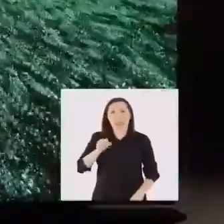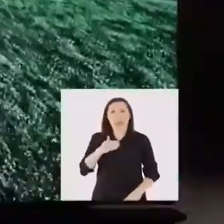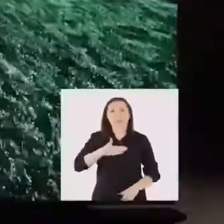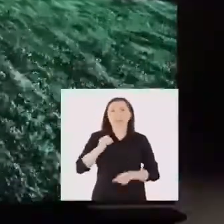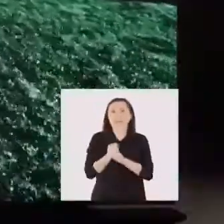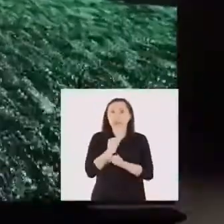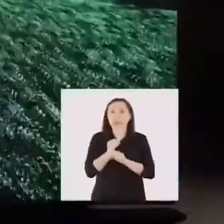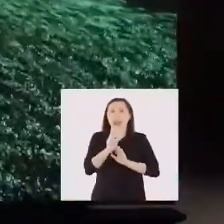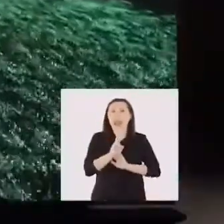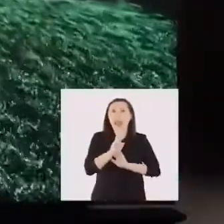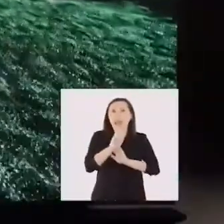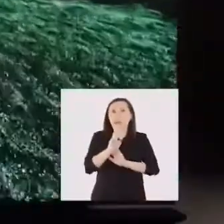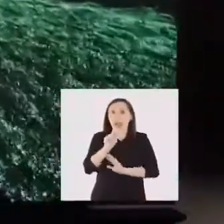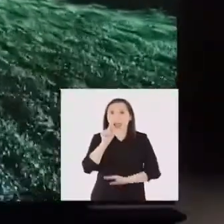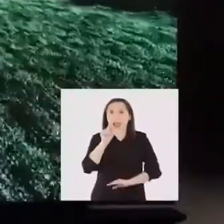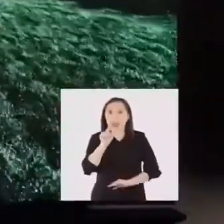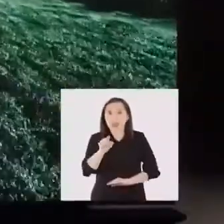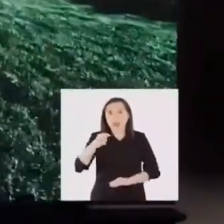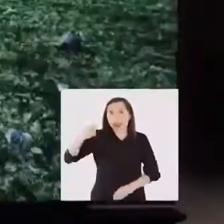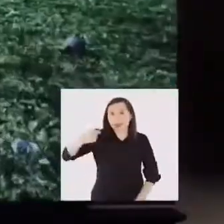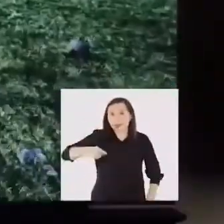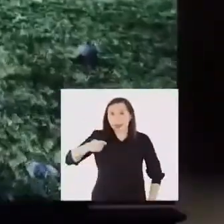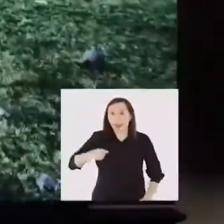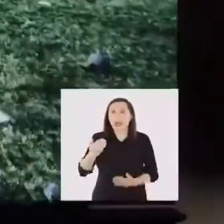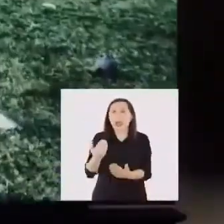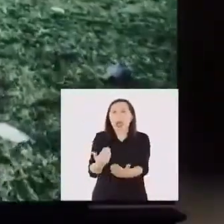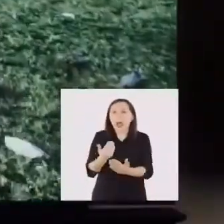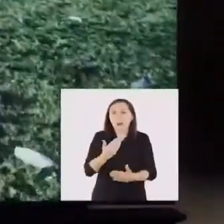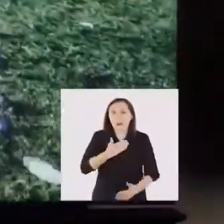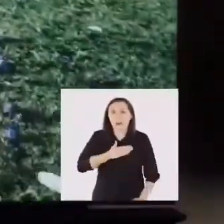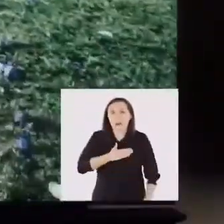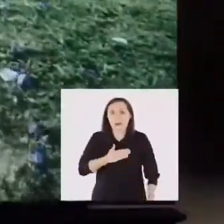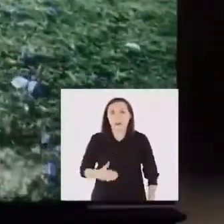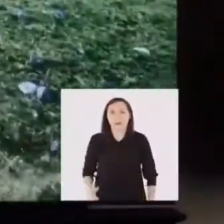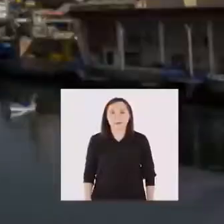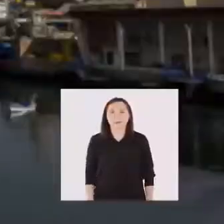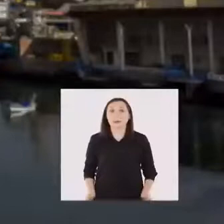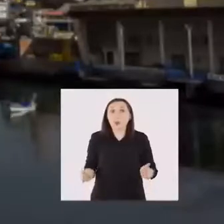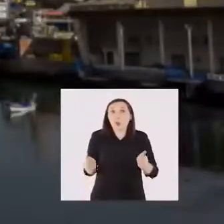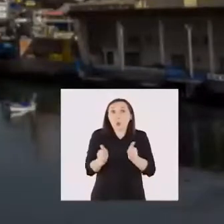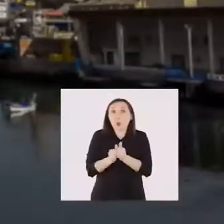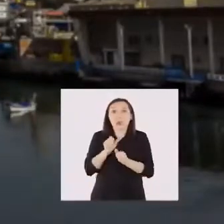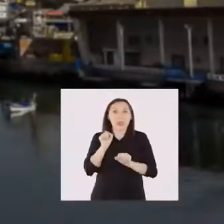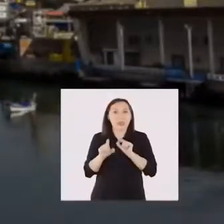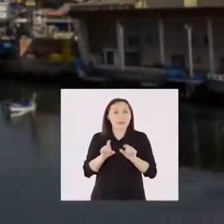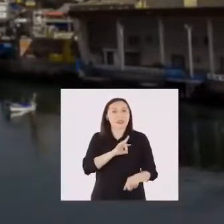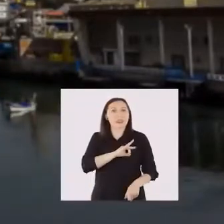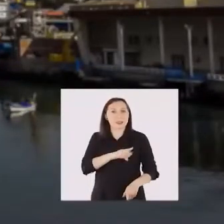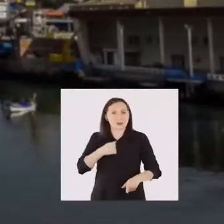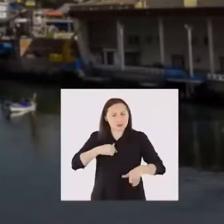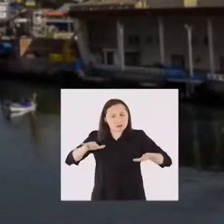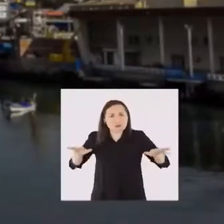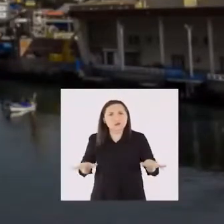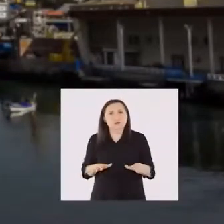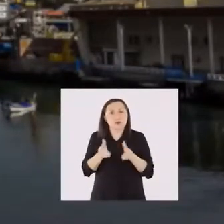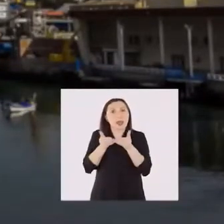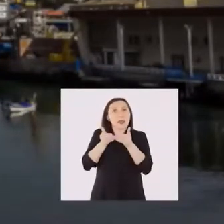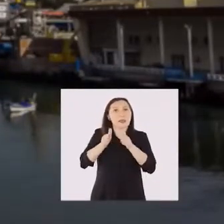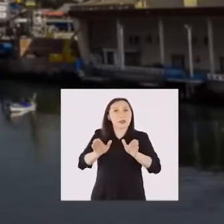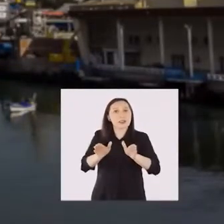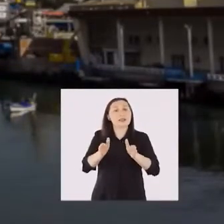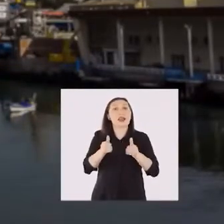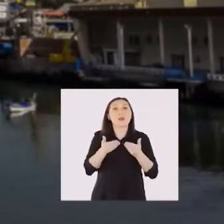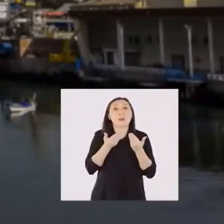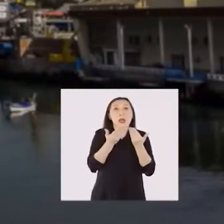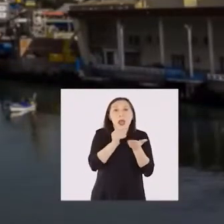Ena y mi tarea es representarte a ti en el Senado. Apóyame. Juntos defendamos Chile. Me la jugaré por